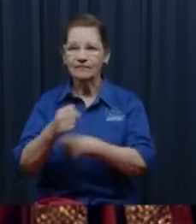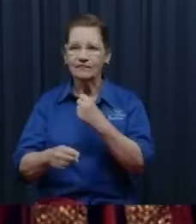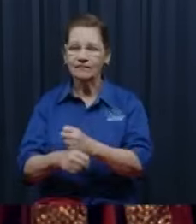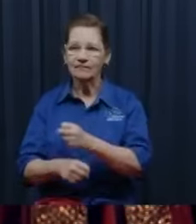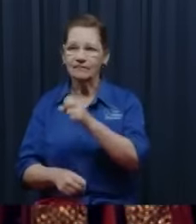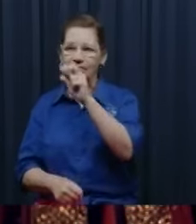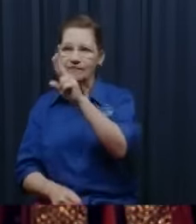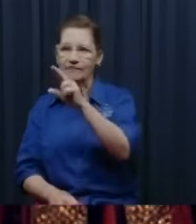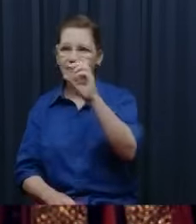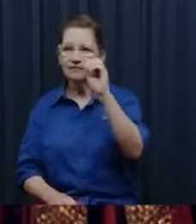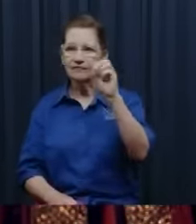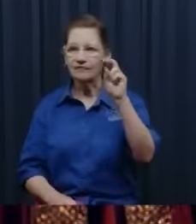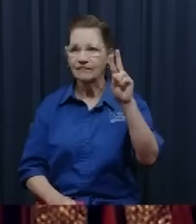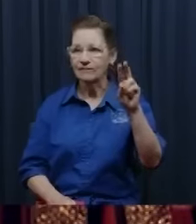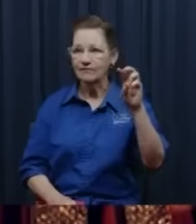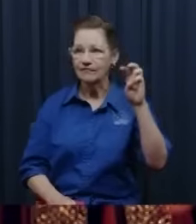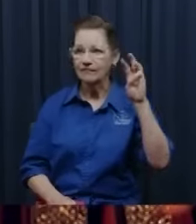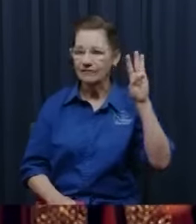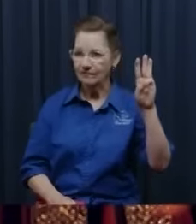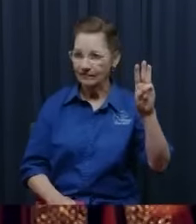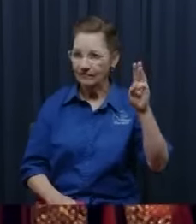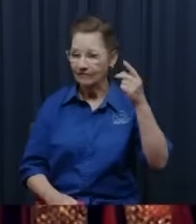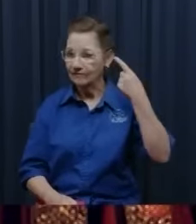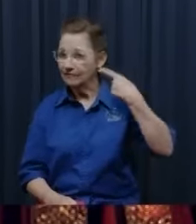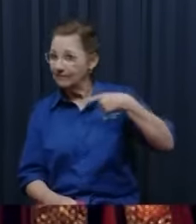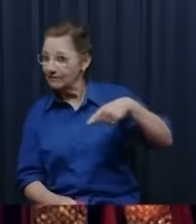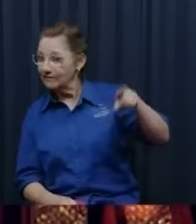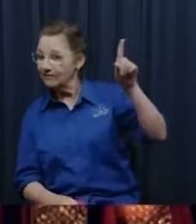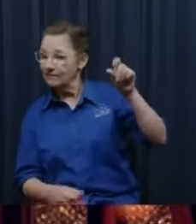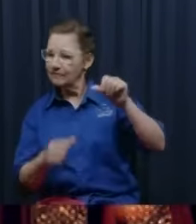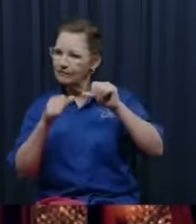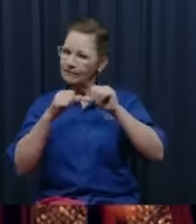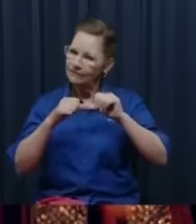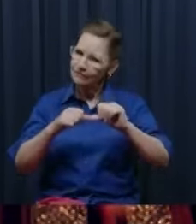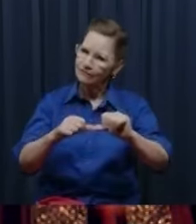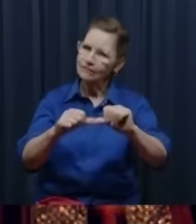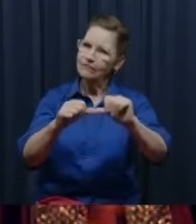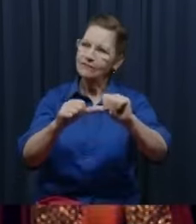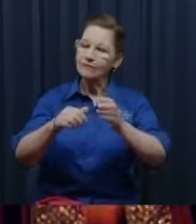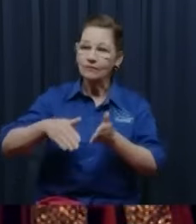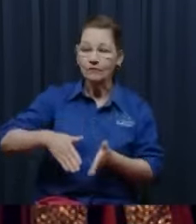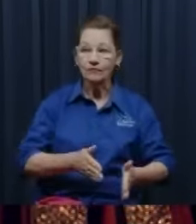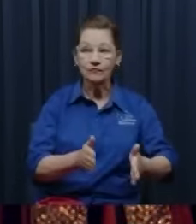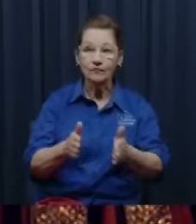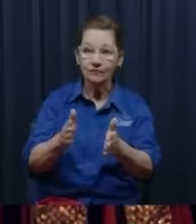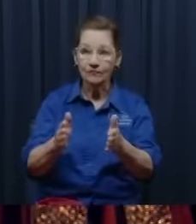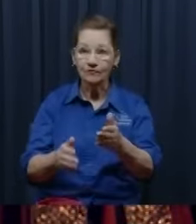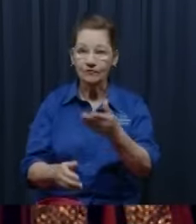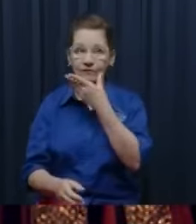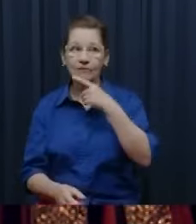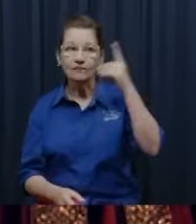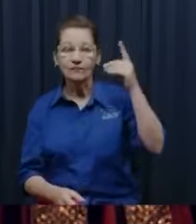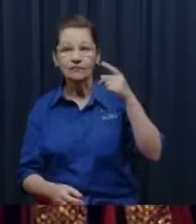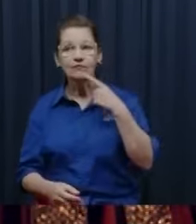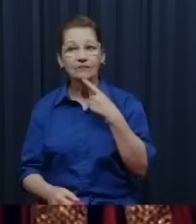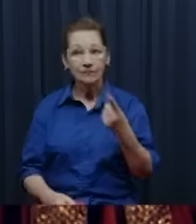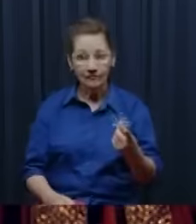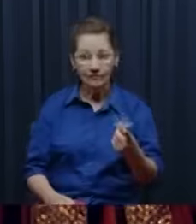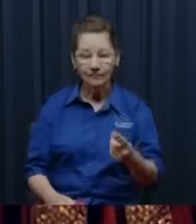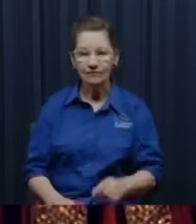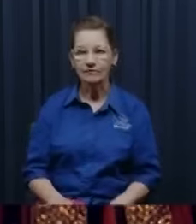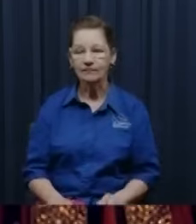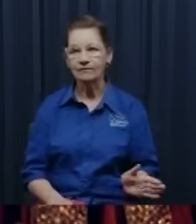2023 pues se va y continúa el camino lo cual Dios le había dicho que tenía que hacerlo cuando